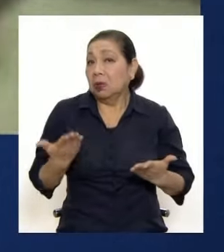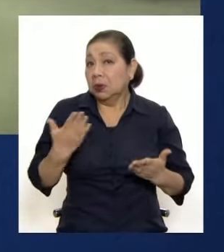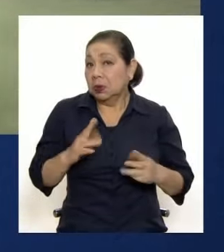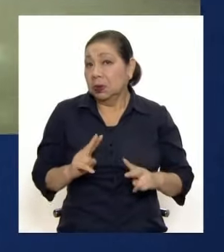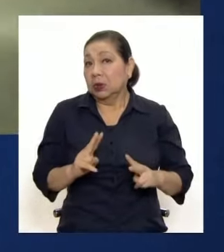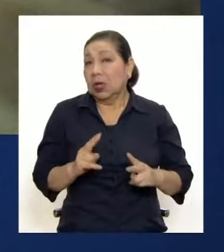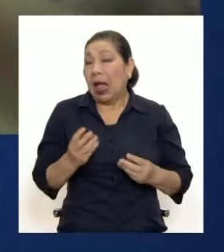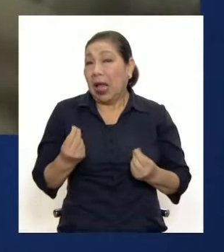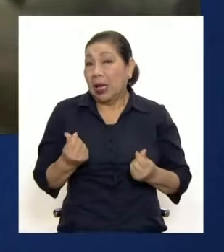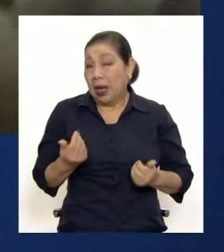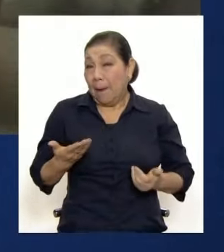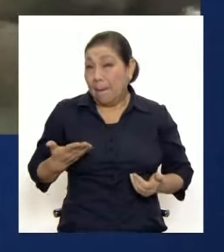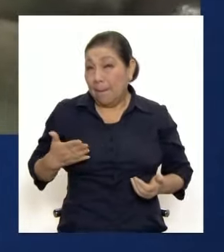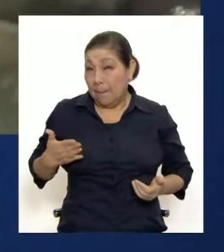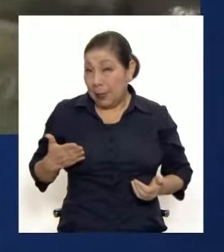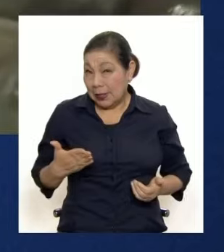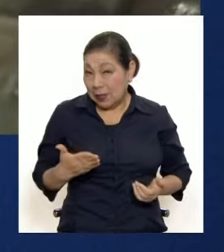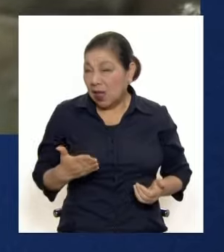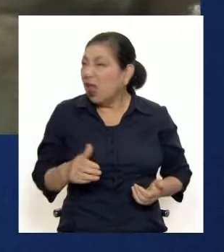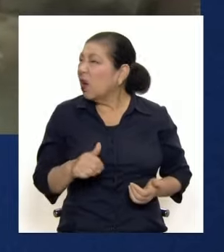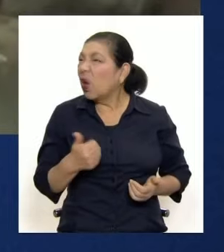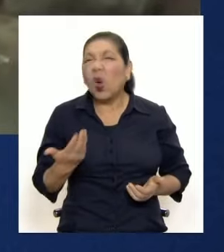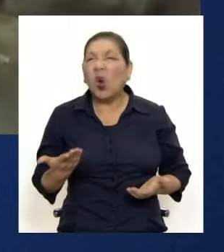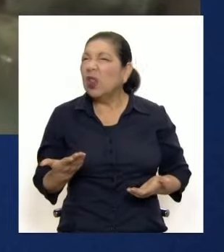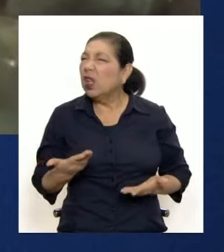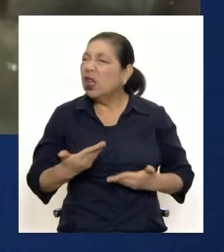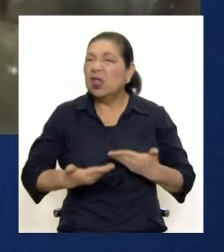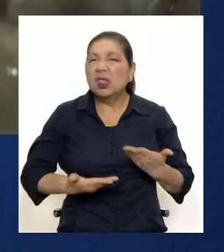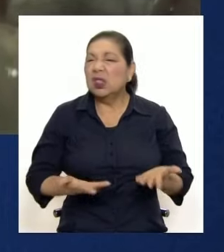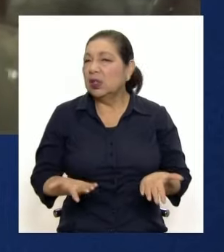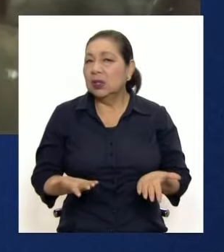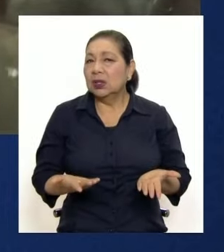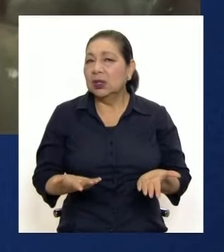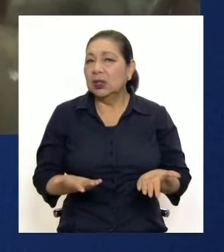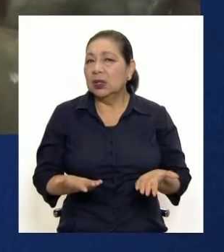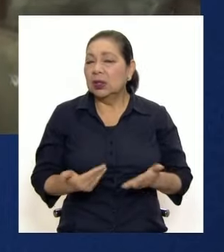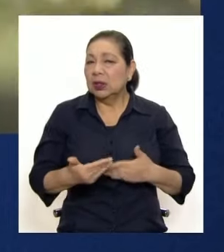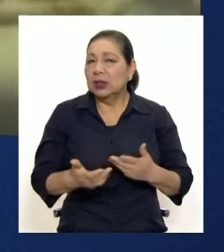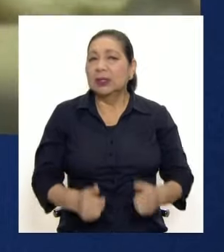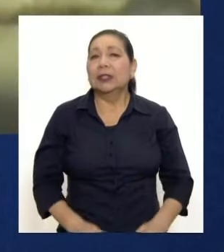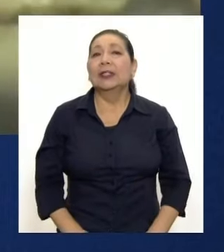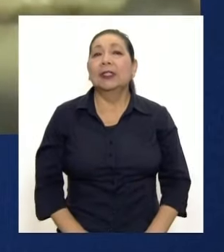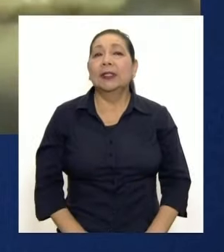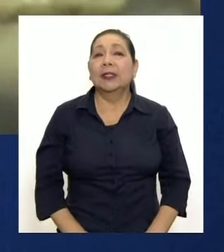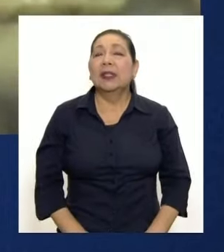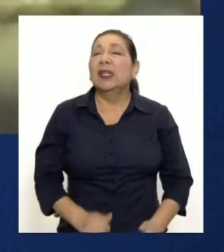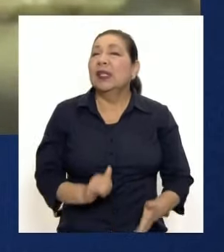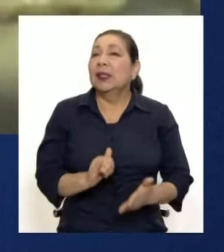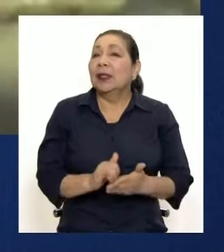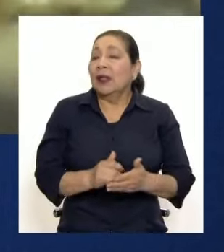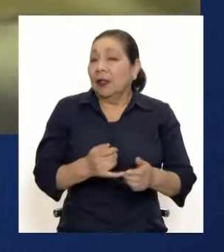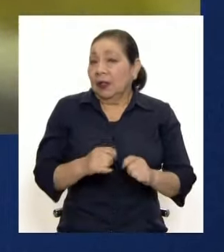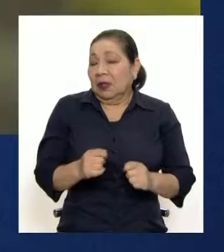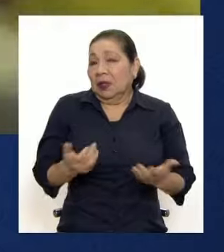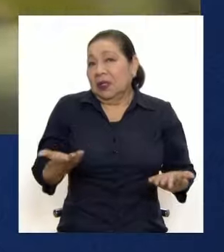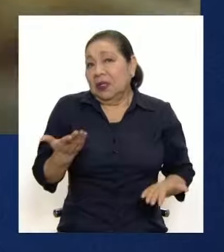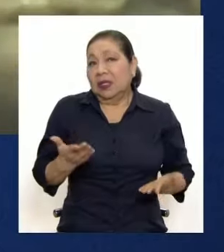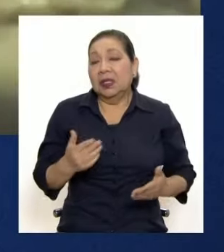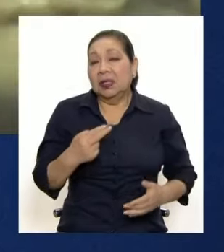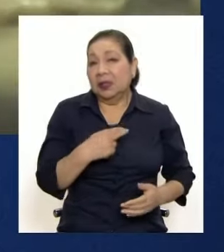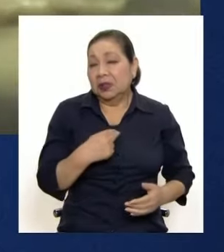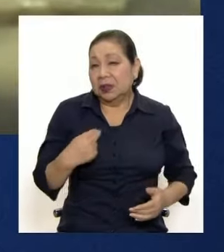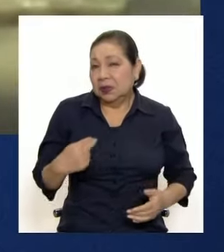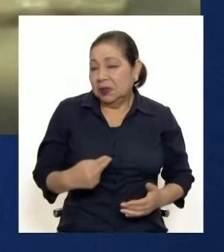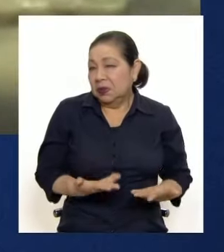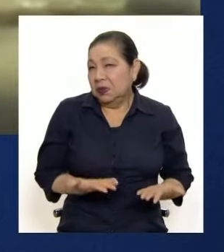a a la harina de pescado qué Qué otros Qué otros productos le le sigue en lo que es exportaciones china